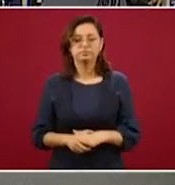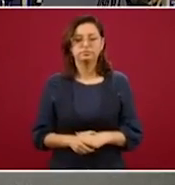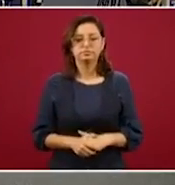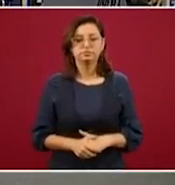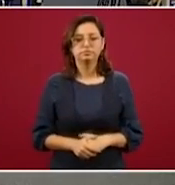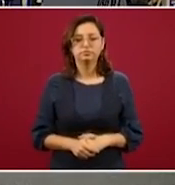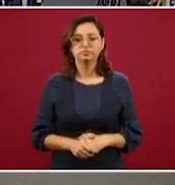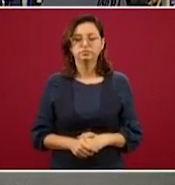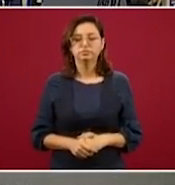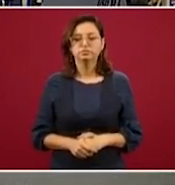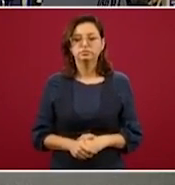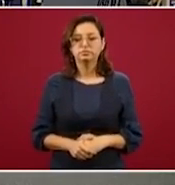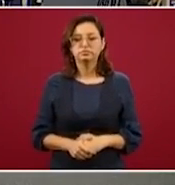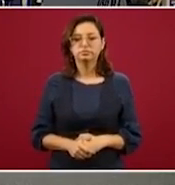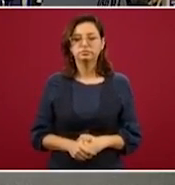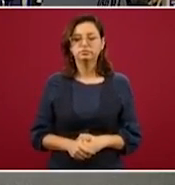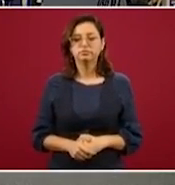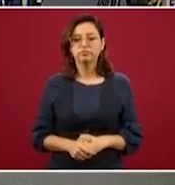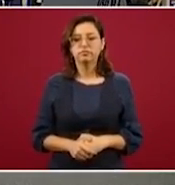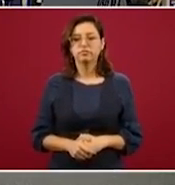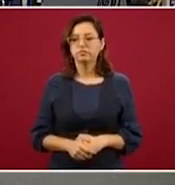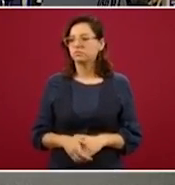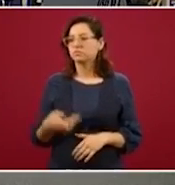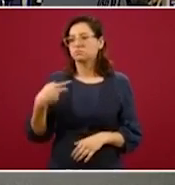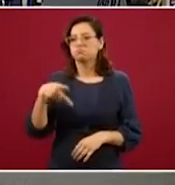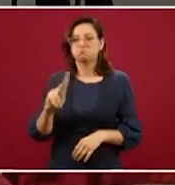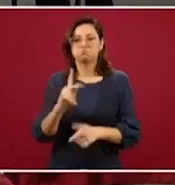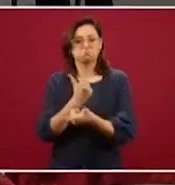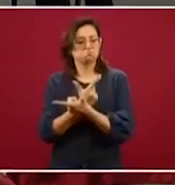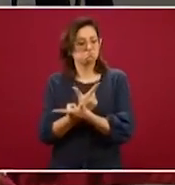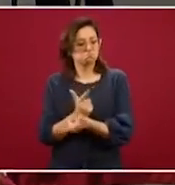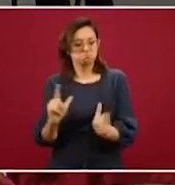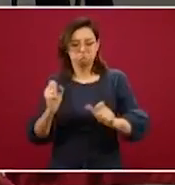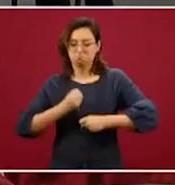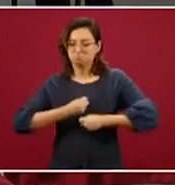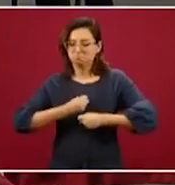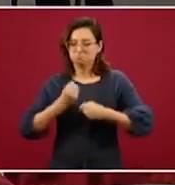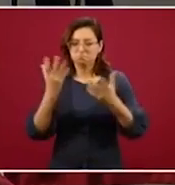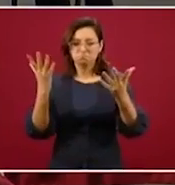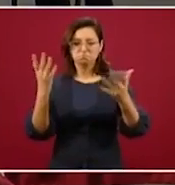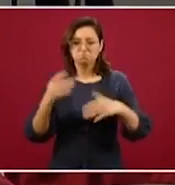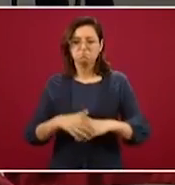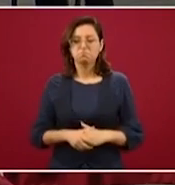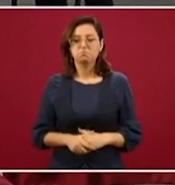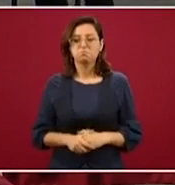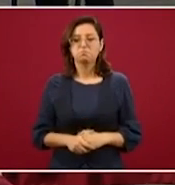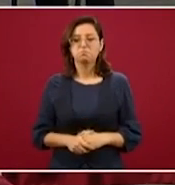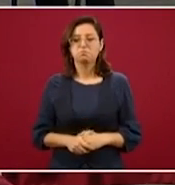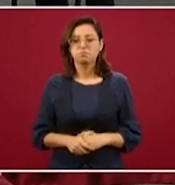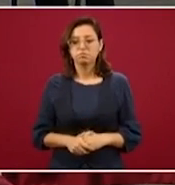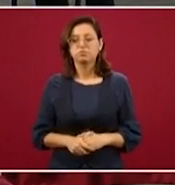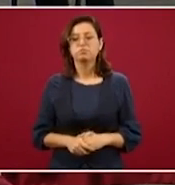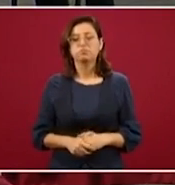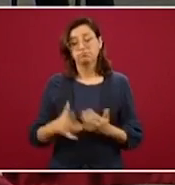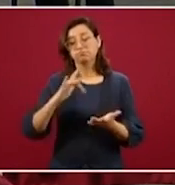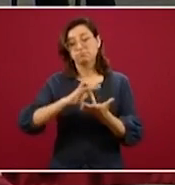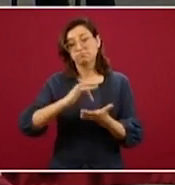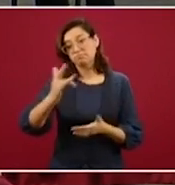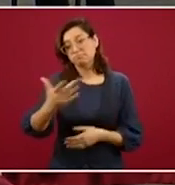Pero libertades plenas. Bien, presidente, yo le agradezco mucho